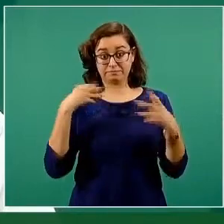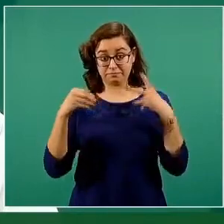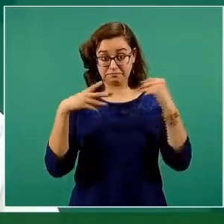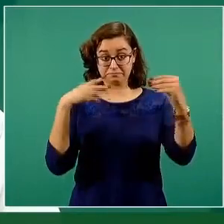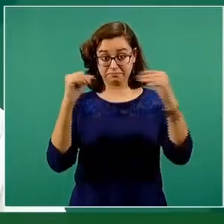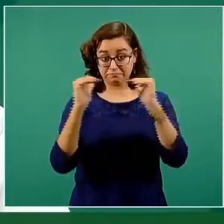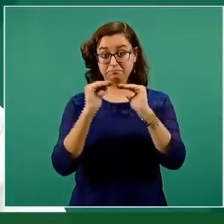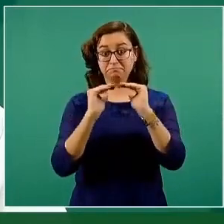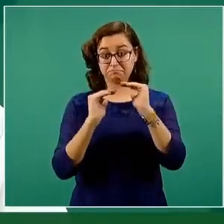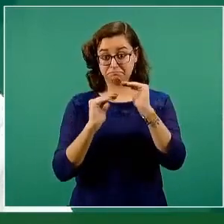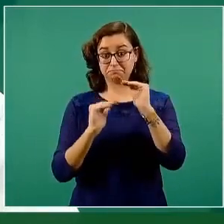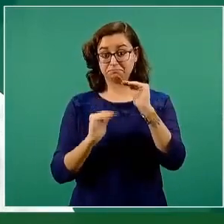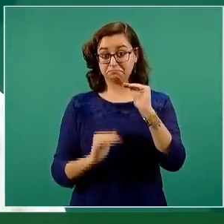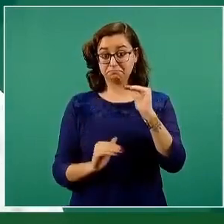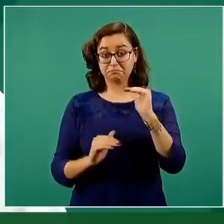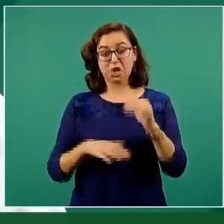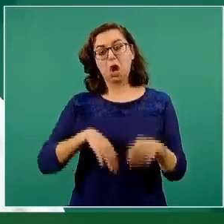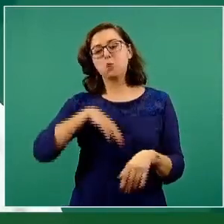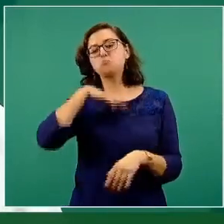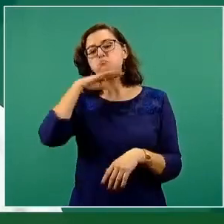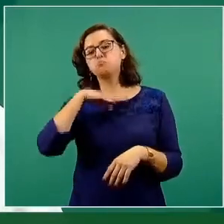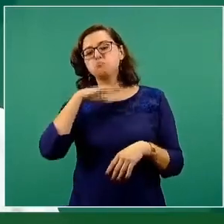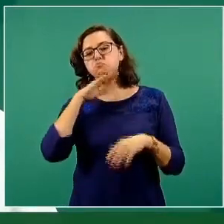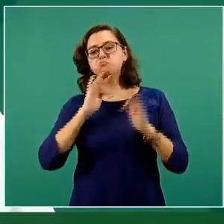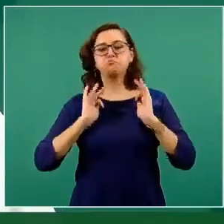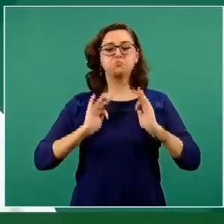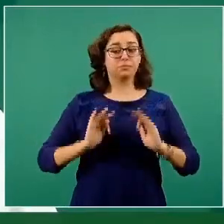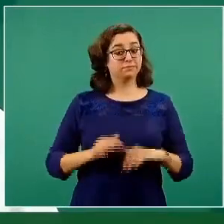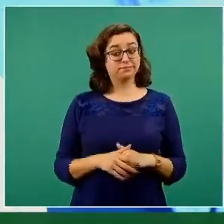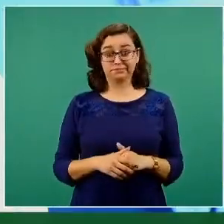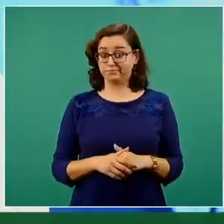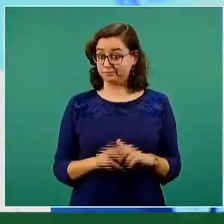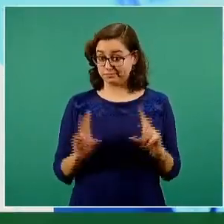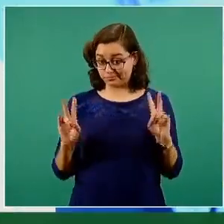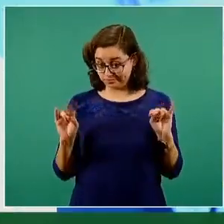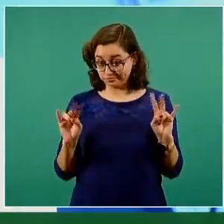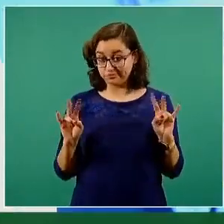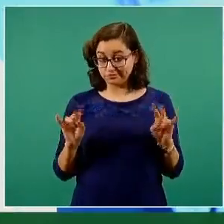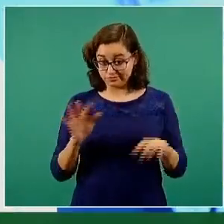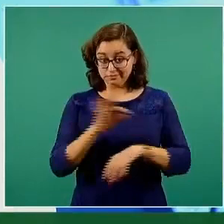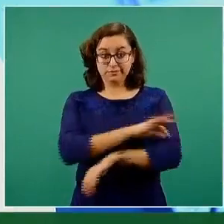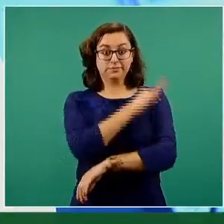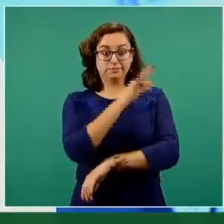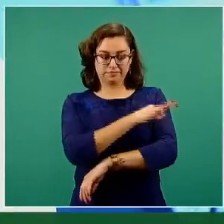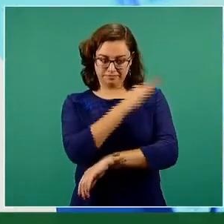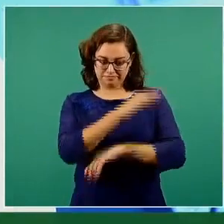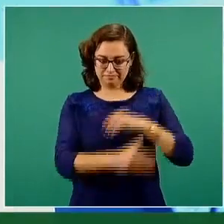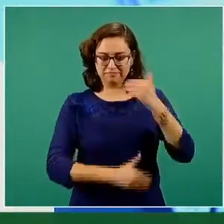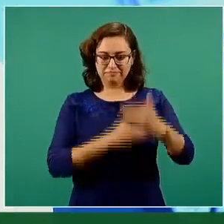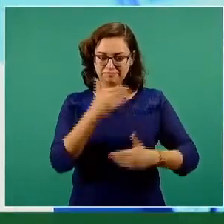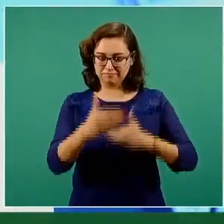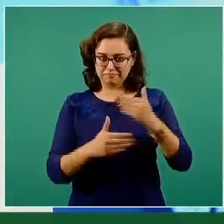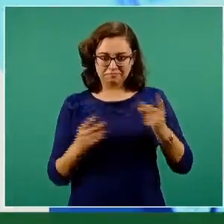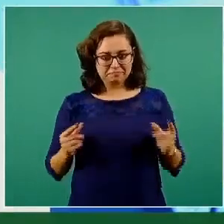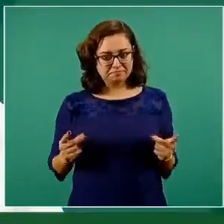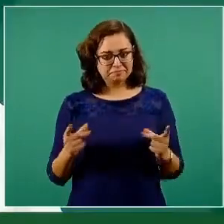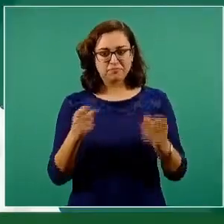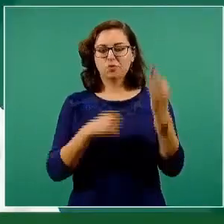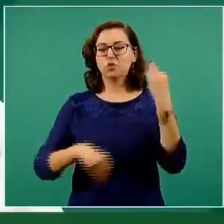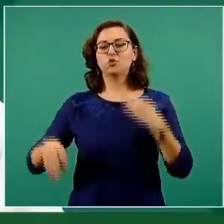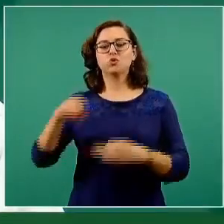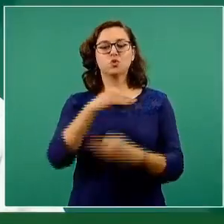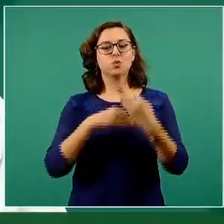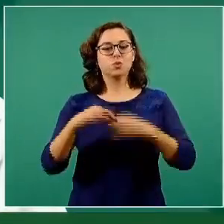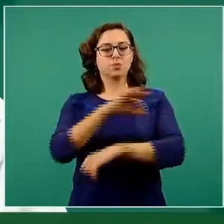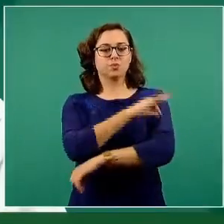baja en México, no hay que confiarnos. La vacunación sigue adelante, hay que entusiasmarnos y hay que vacunarnos todas y